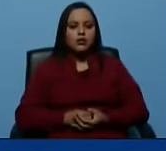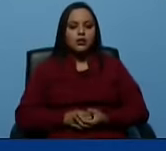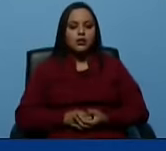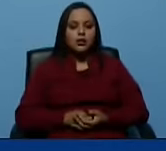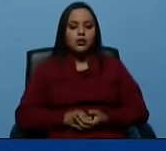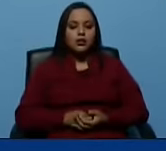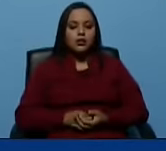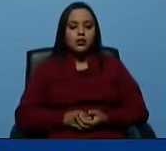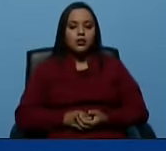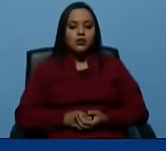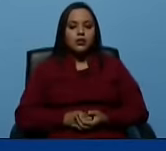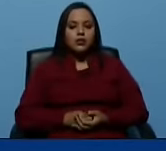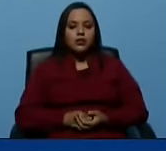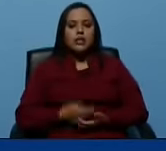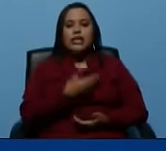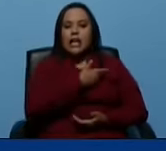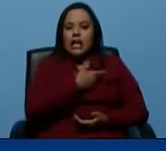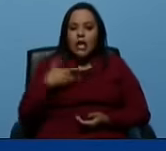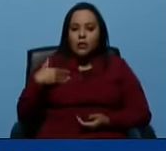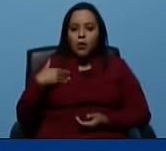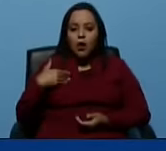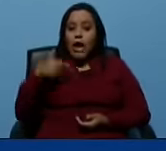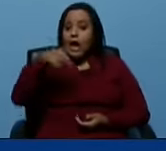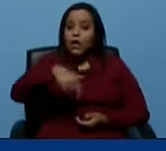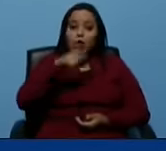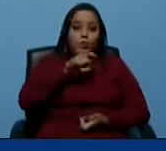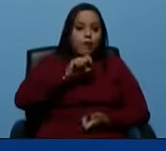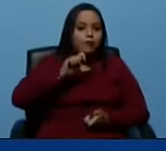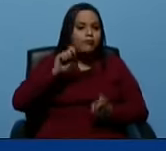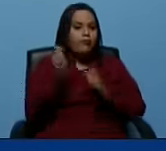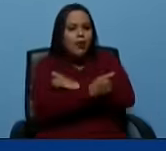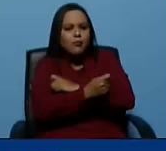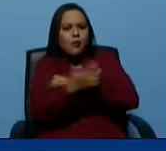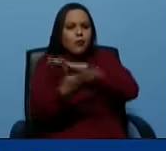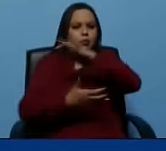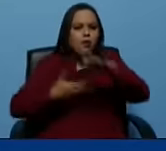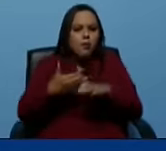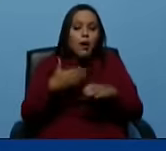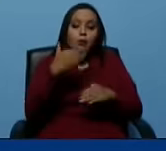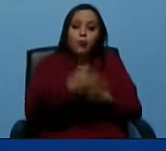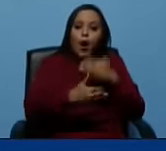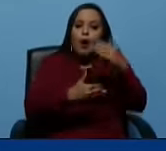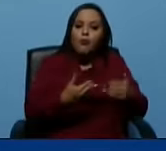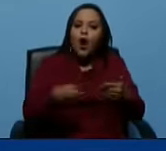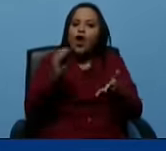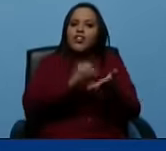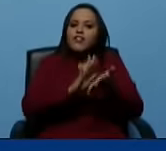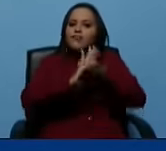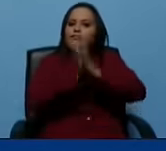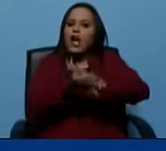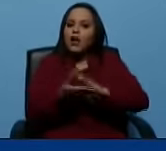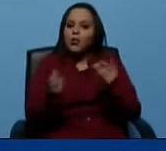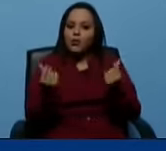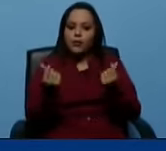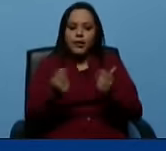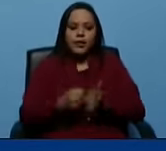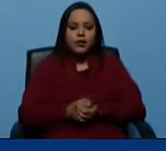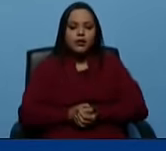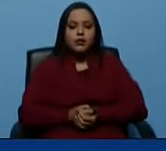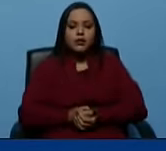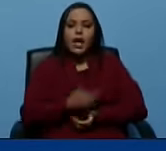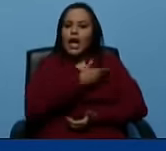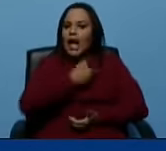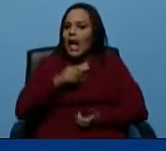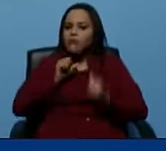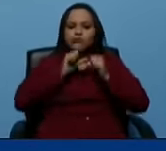Queremos que esto no se convierta en un conflicto en escalada que vuelva a destruir la economía. Queremos